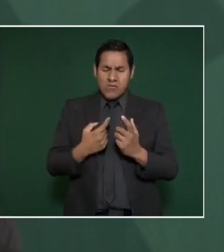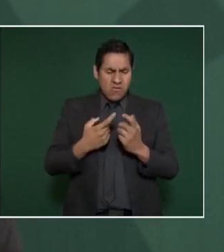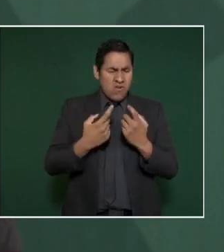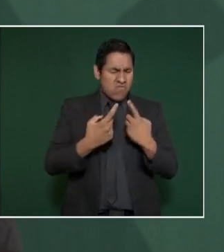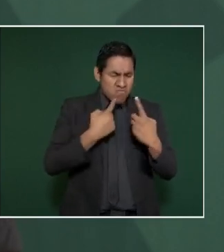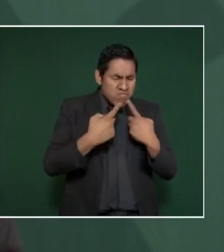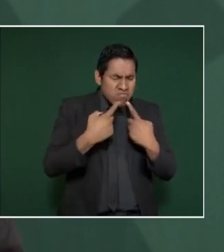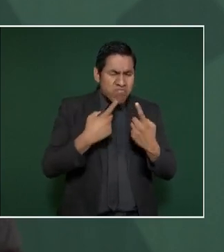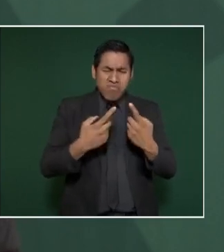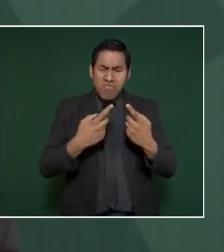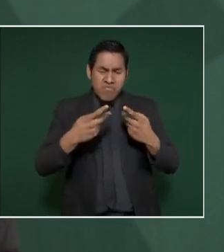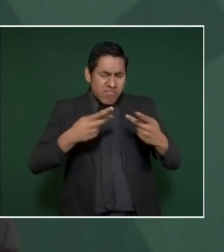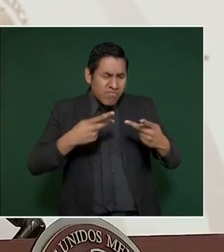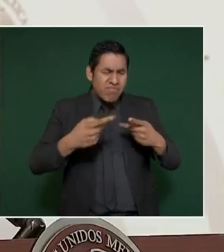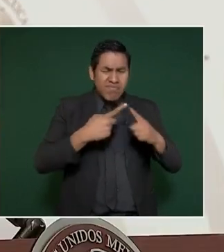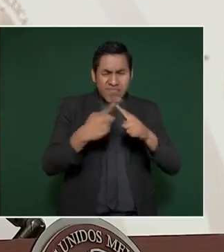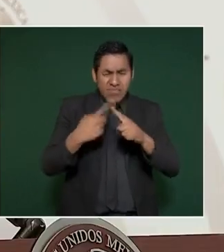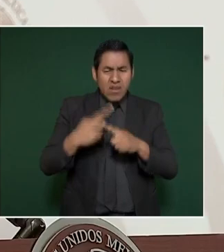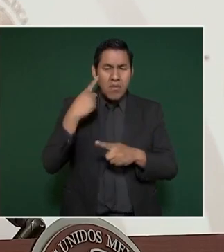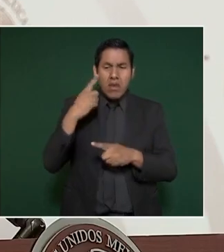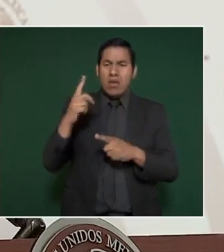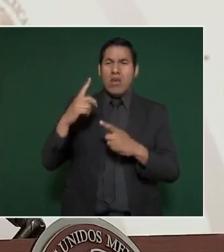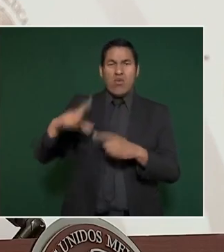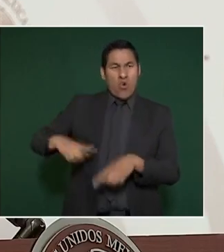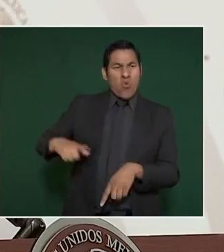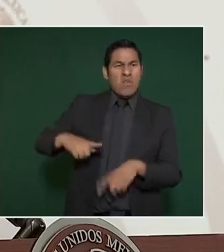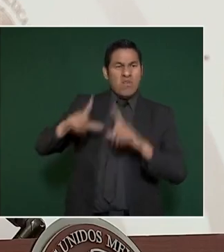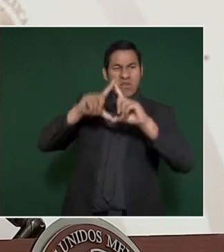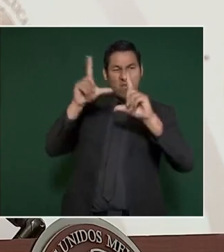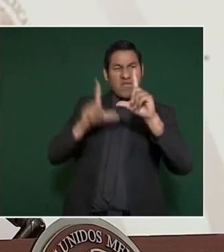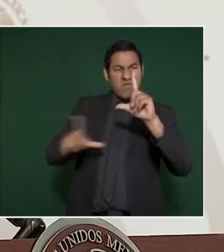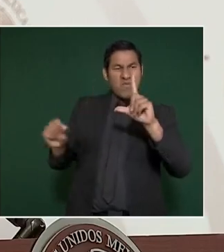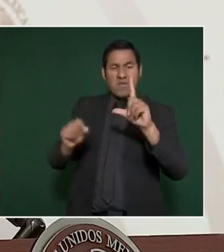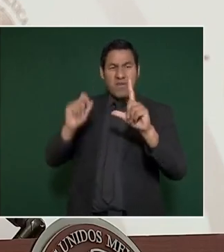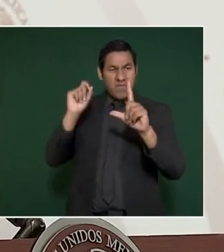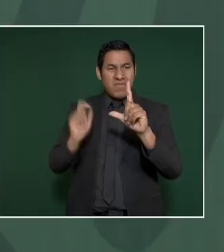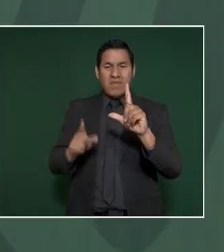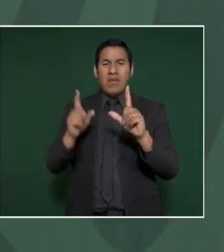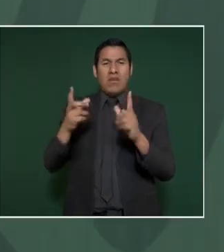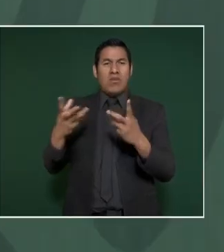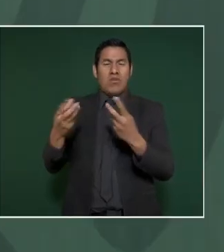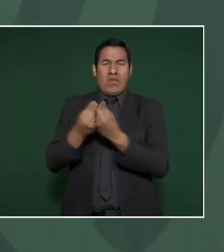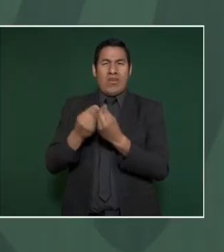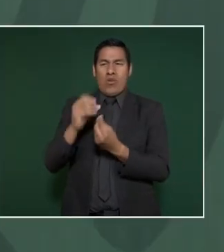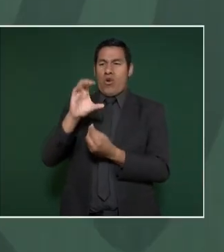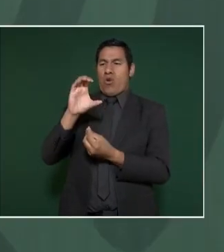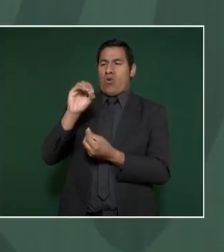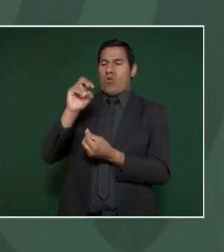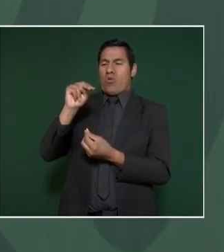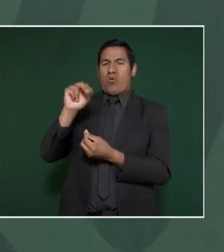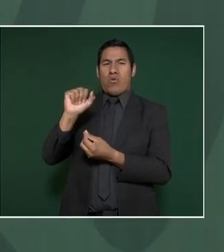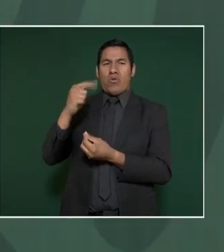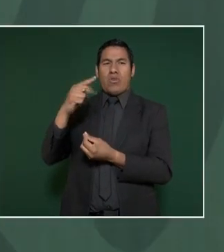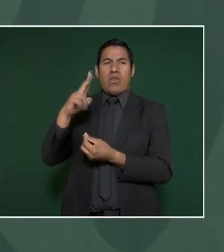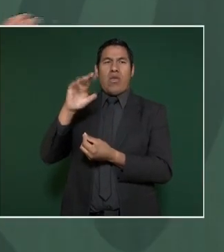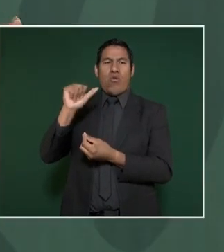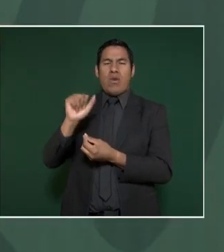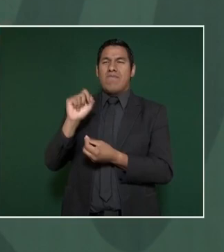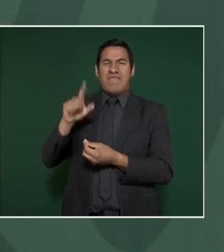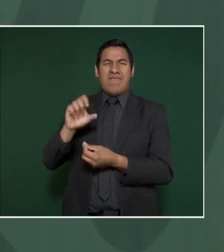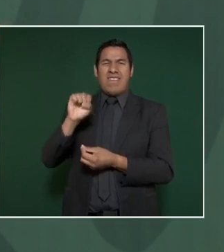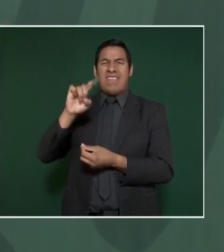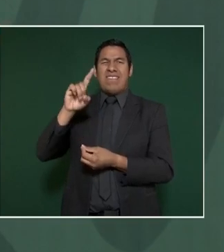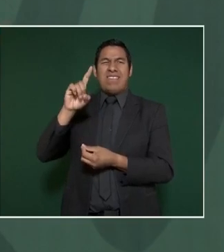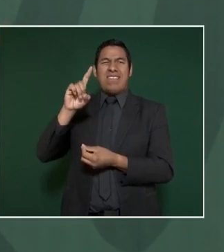las autoridades del gobierno de la repúbl pública con particularmente la Conagua y sila en ese sentido